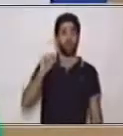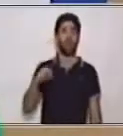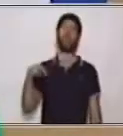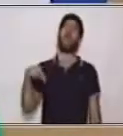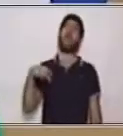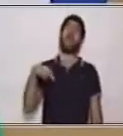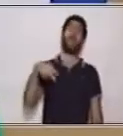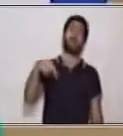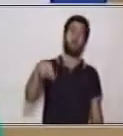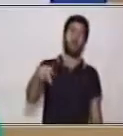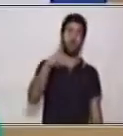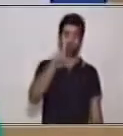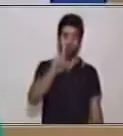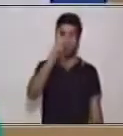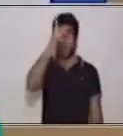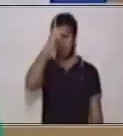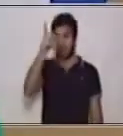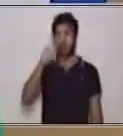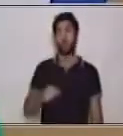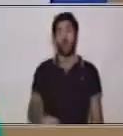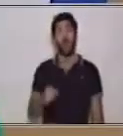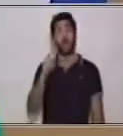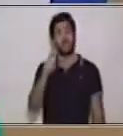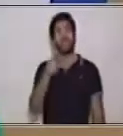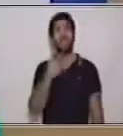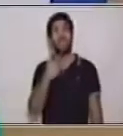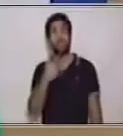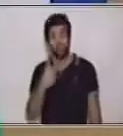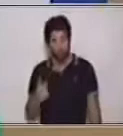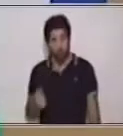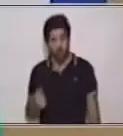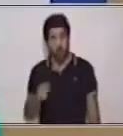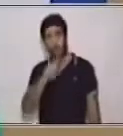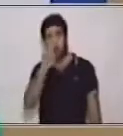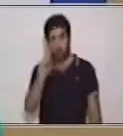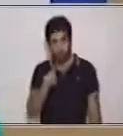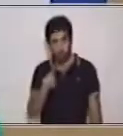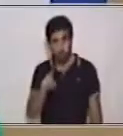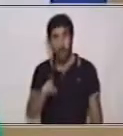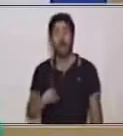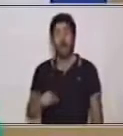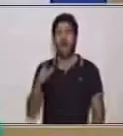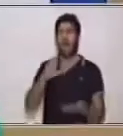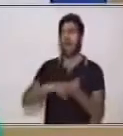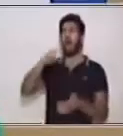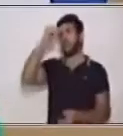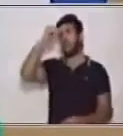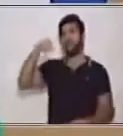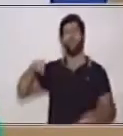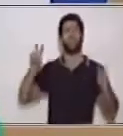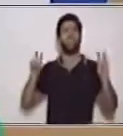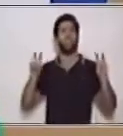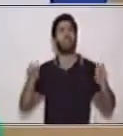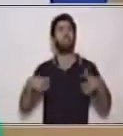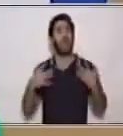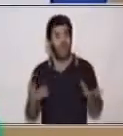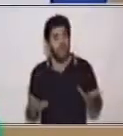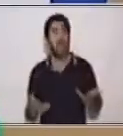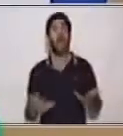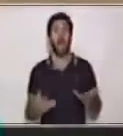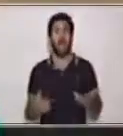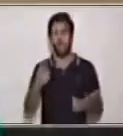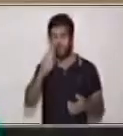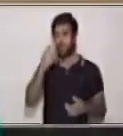ese tiempo. ¿Te gustó? ¿Qué aprendiste? Retomemos nuestros conocimientos. Las medidas